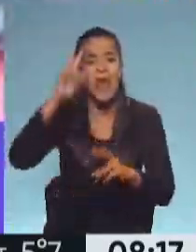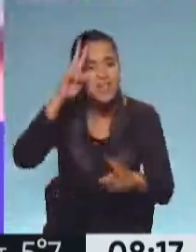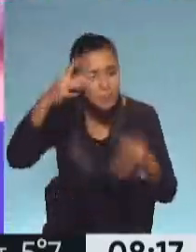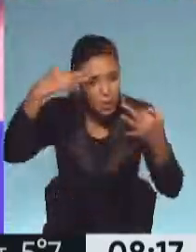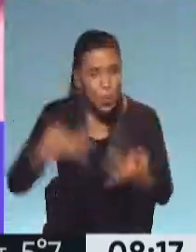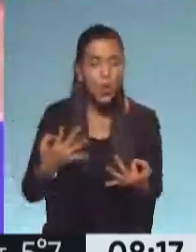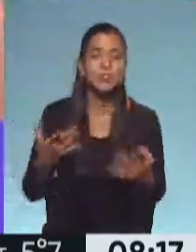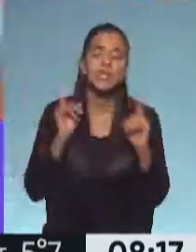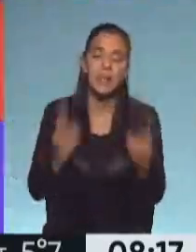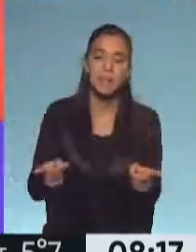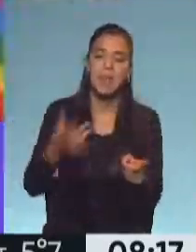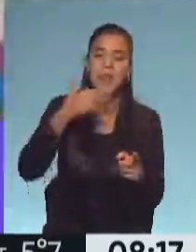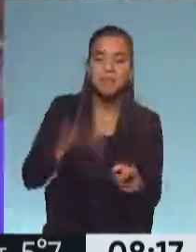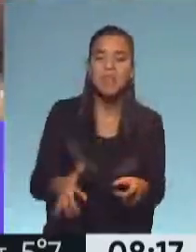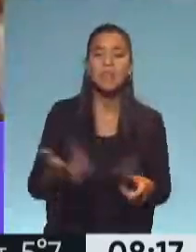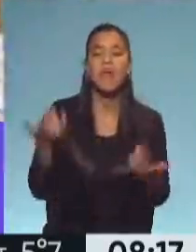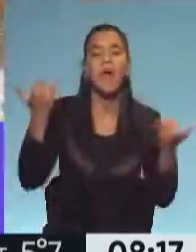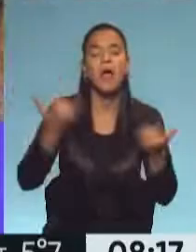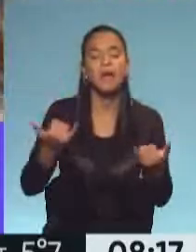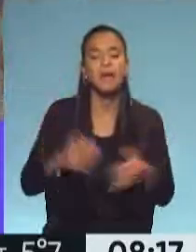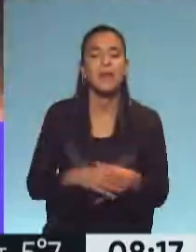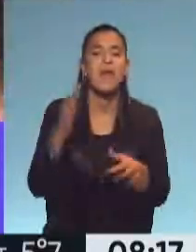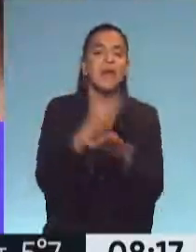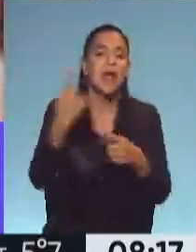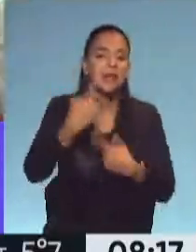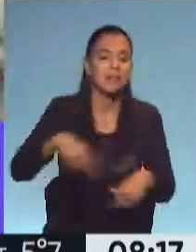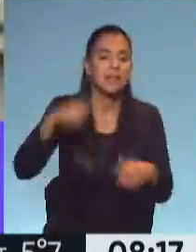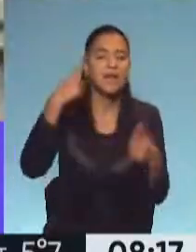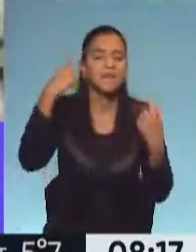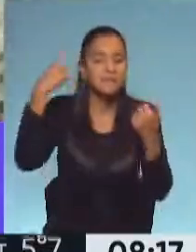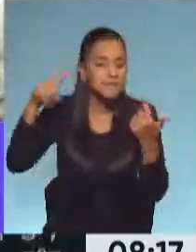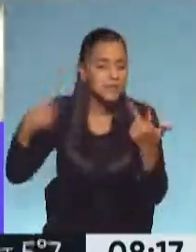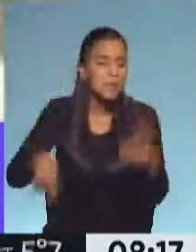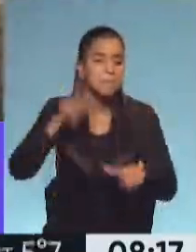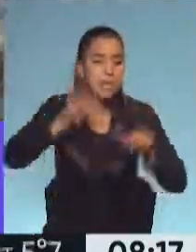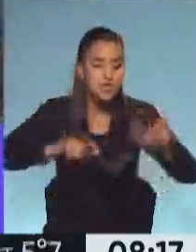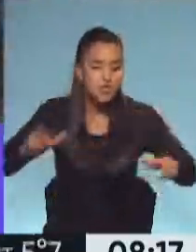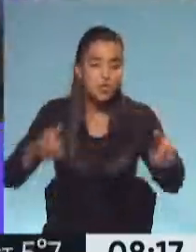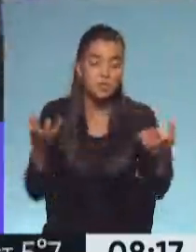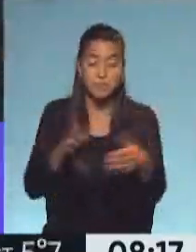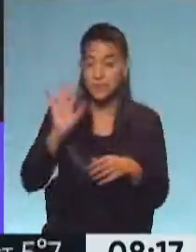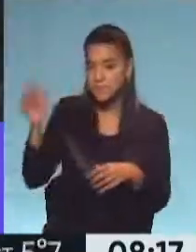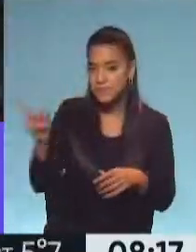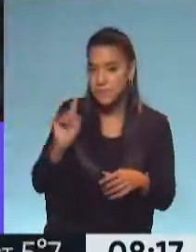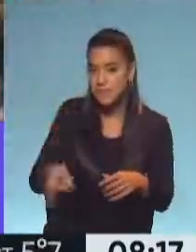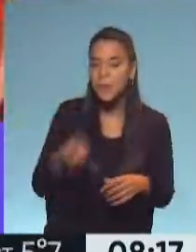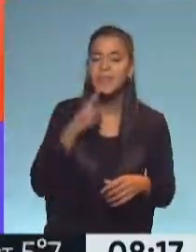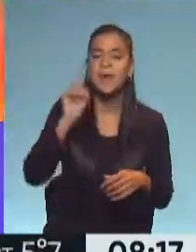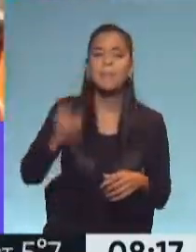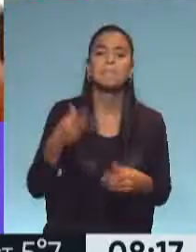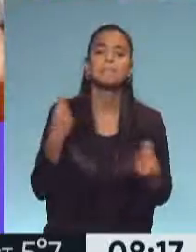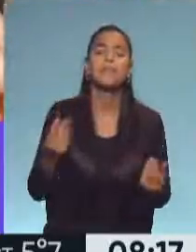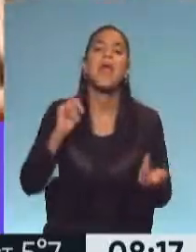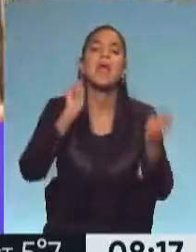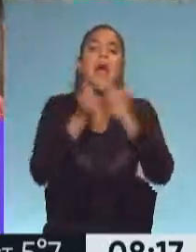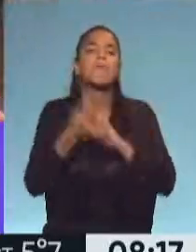que entienda también las distintas características, ¿no?, de las personas, ¿no? Porque las personas. ¿Y sabes qué? Y se habla de cambio de